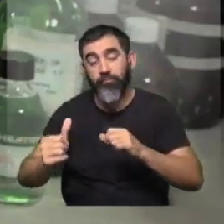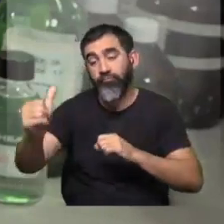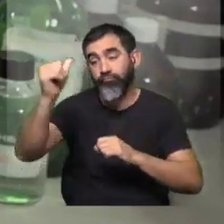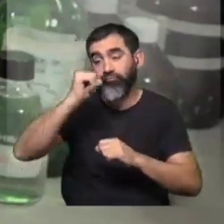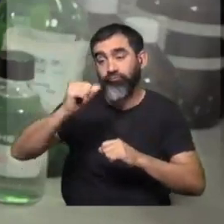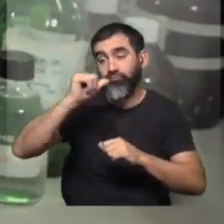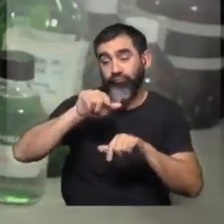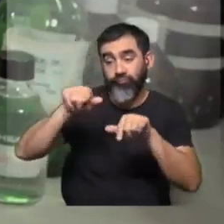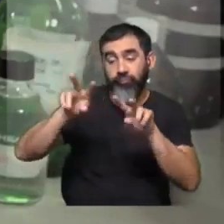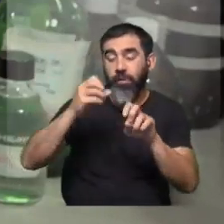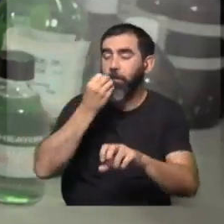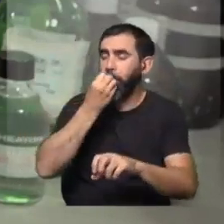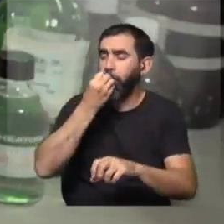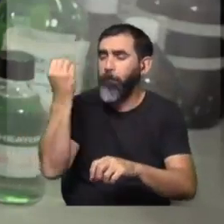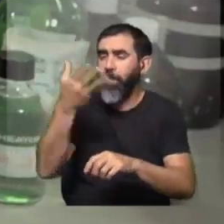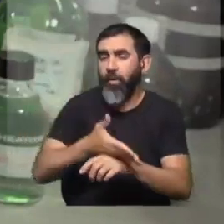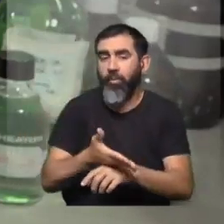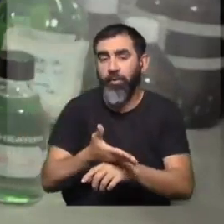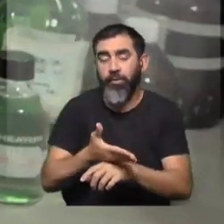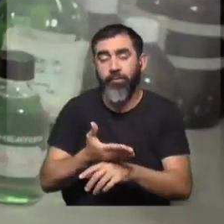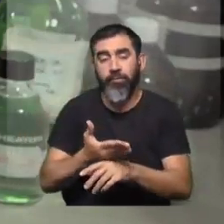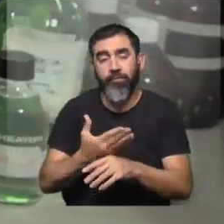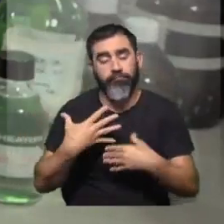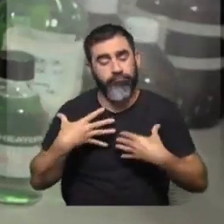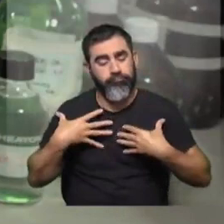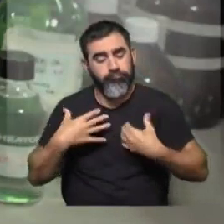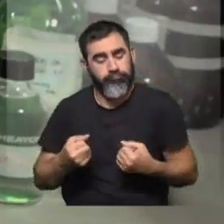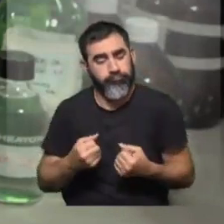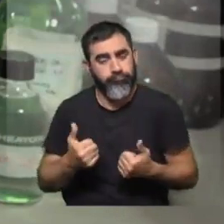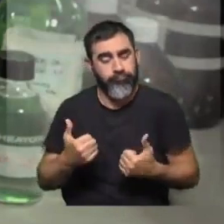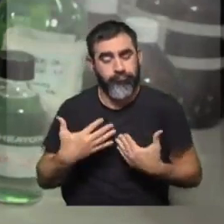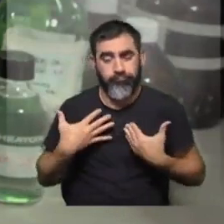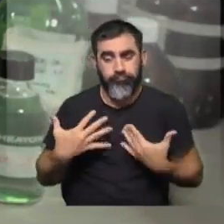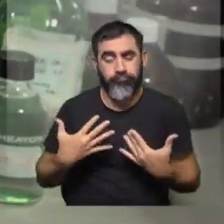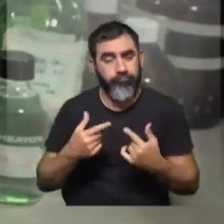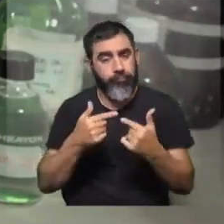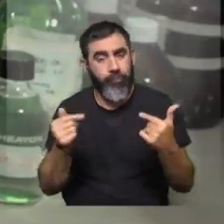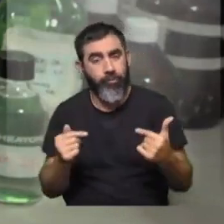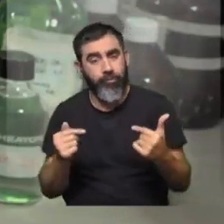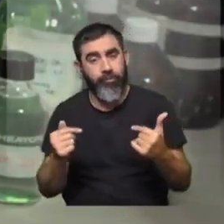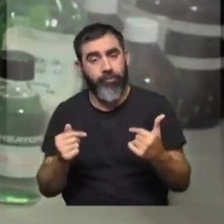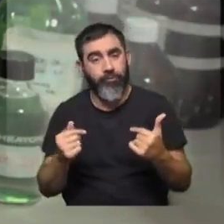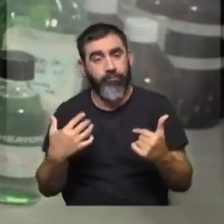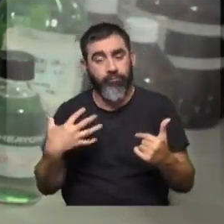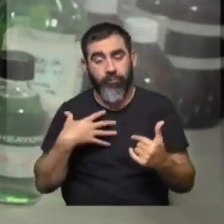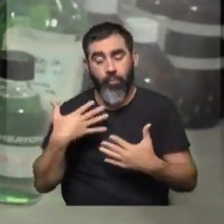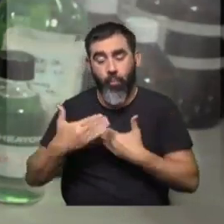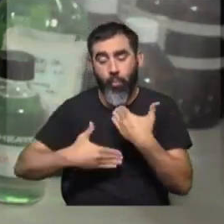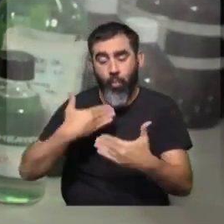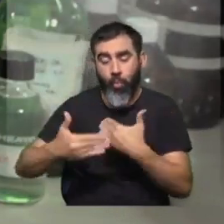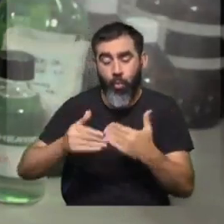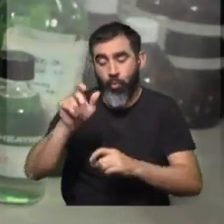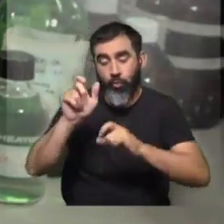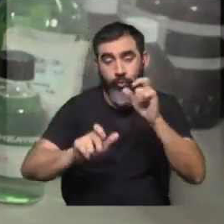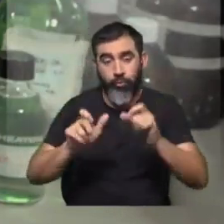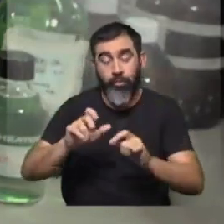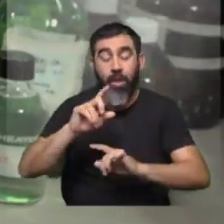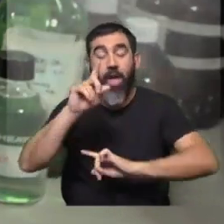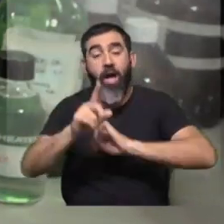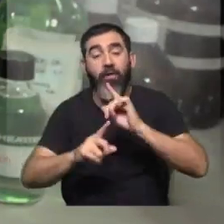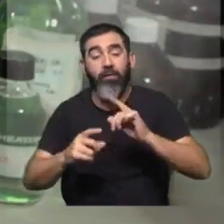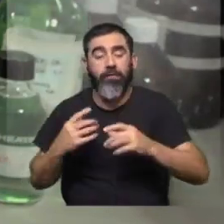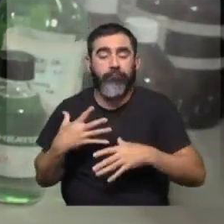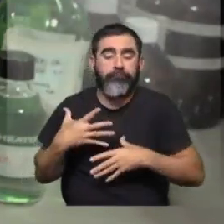ayahuasca mejora sobre todo como el estado de ánimo, las funciones motoras de estas personas que muchas veces se